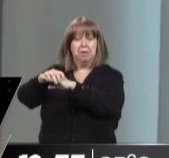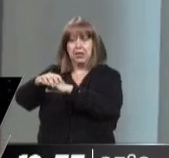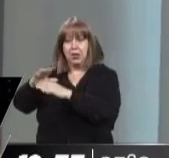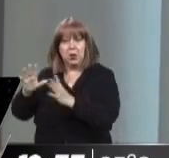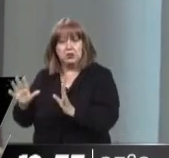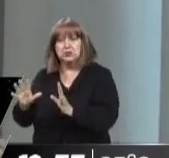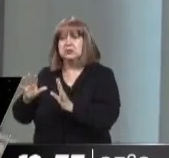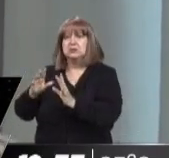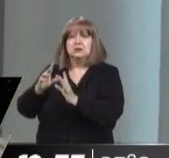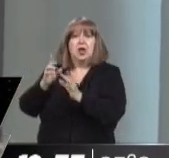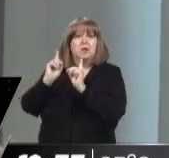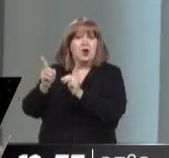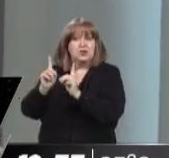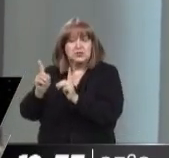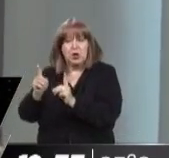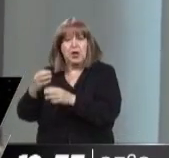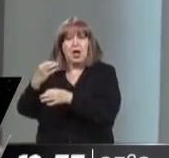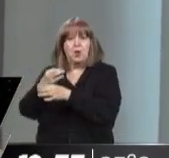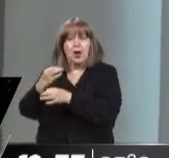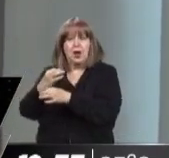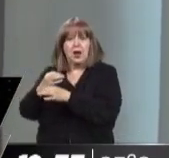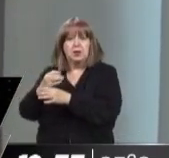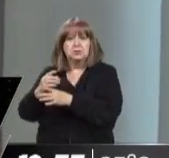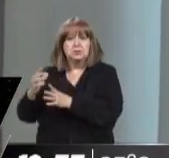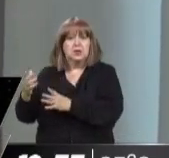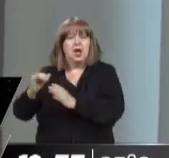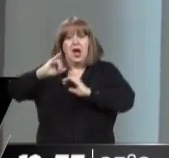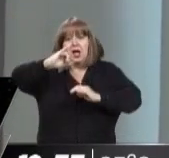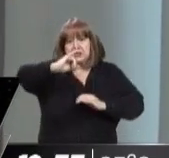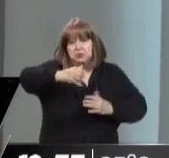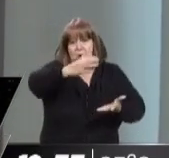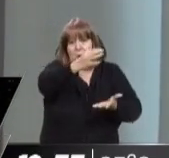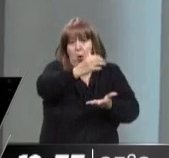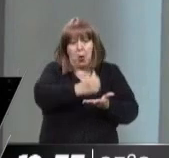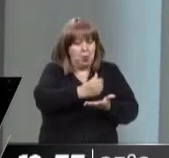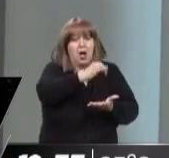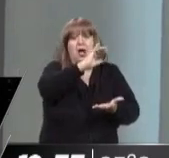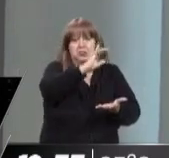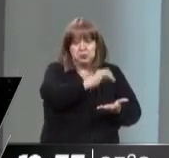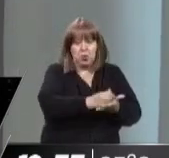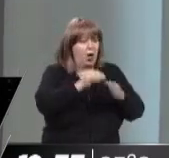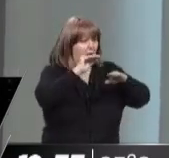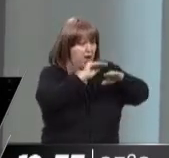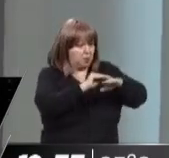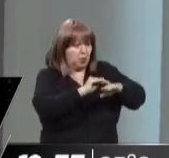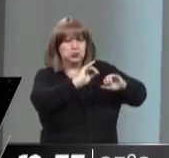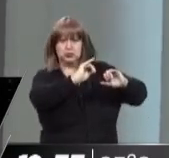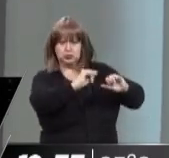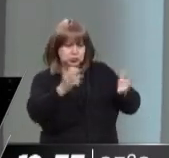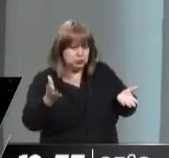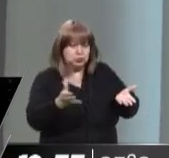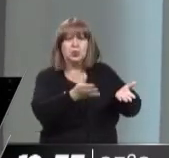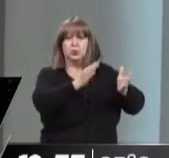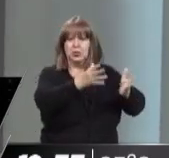estuvieron en su entorno hizo ningún tipo de discriminación ningún comentario al contrario se lo apoyó se lo contuvo